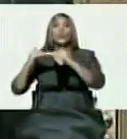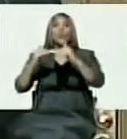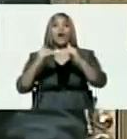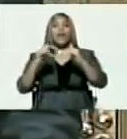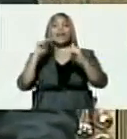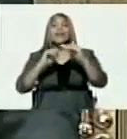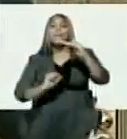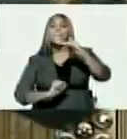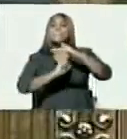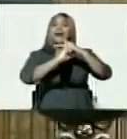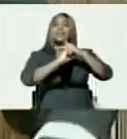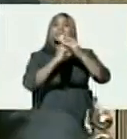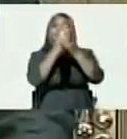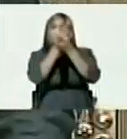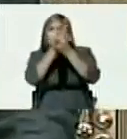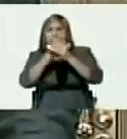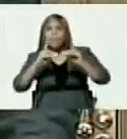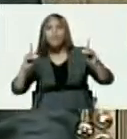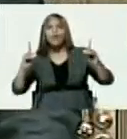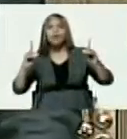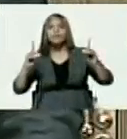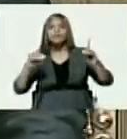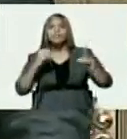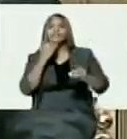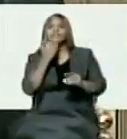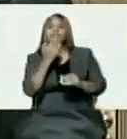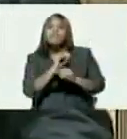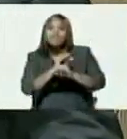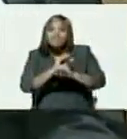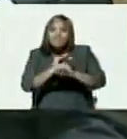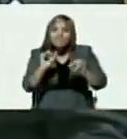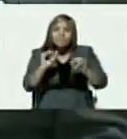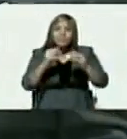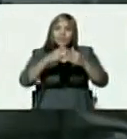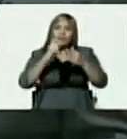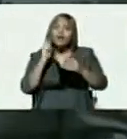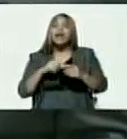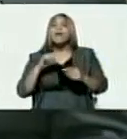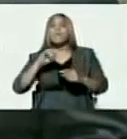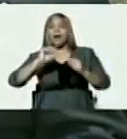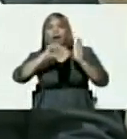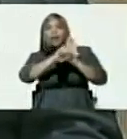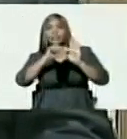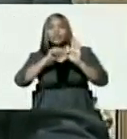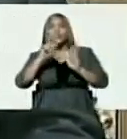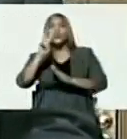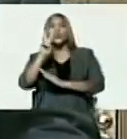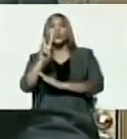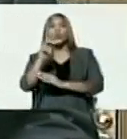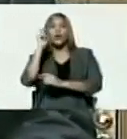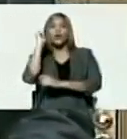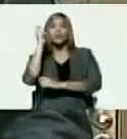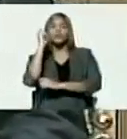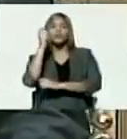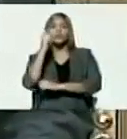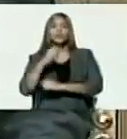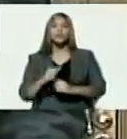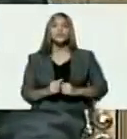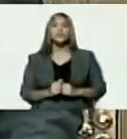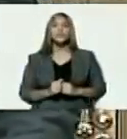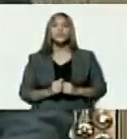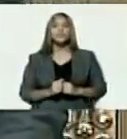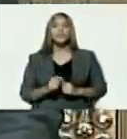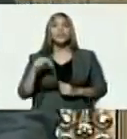está consagrada en la parte final del artículo 2 de la Constitución de